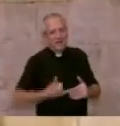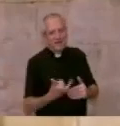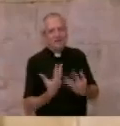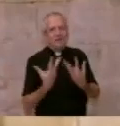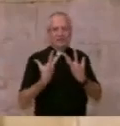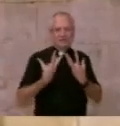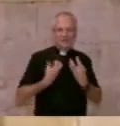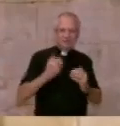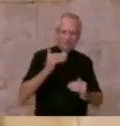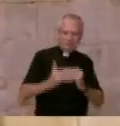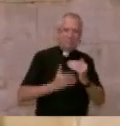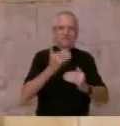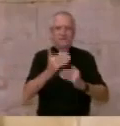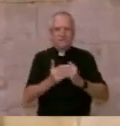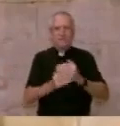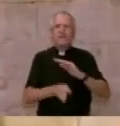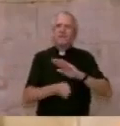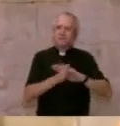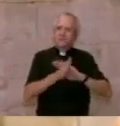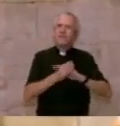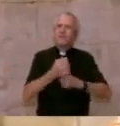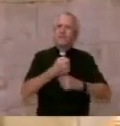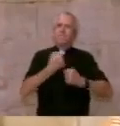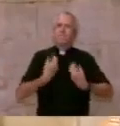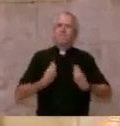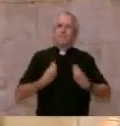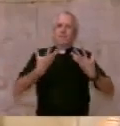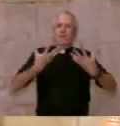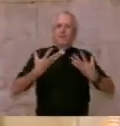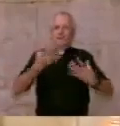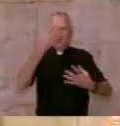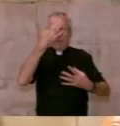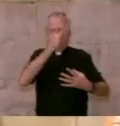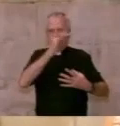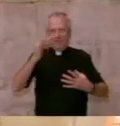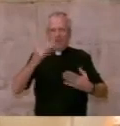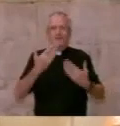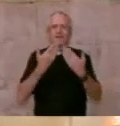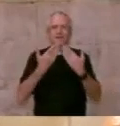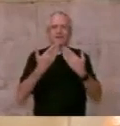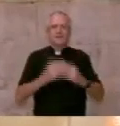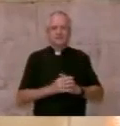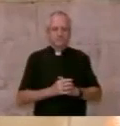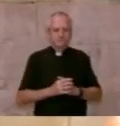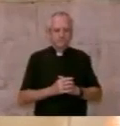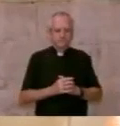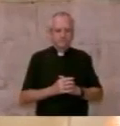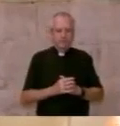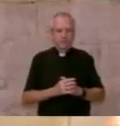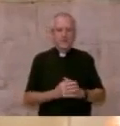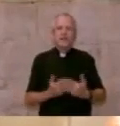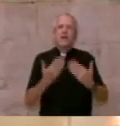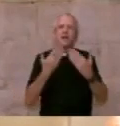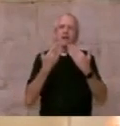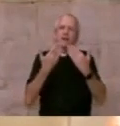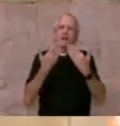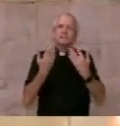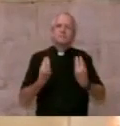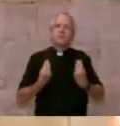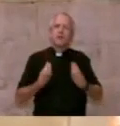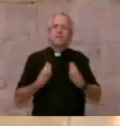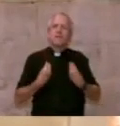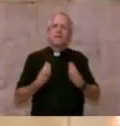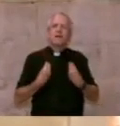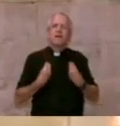nos permitirá superar el cansancio y el desánimo, así como sostener viva la fe. Gracias. Quiero también dar las gracias por la vida y ministerio de